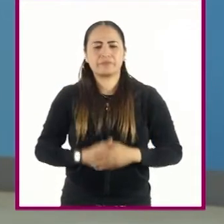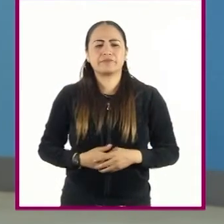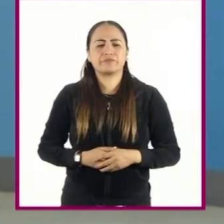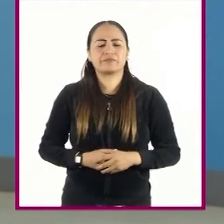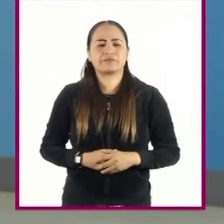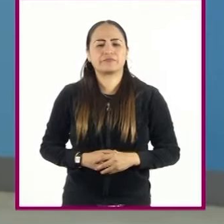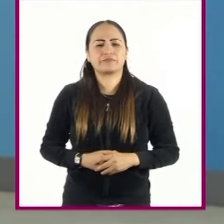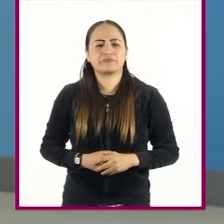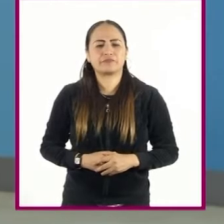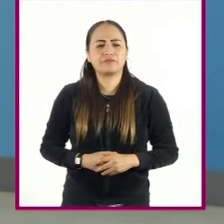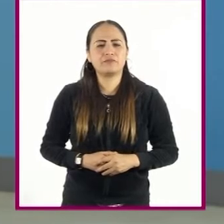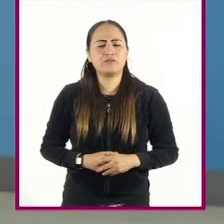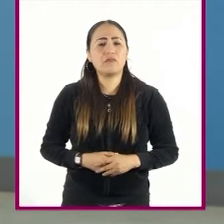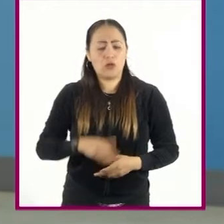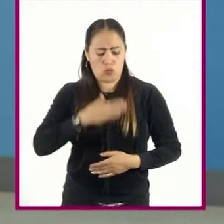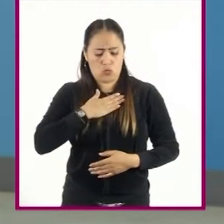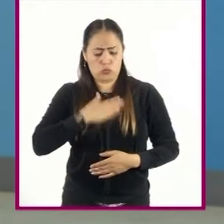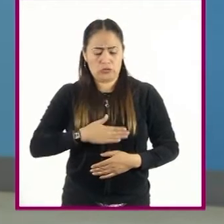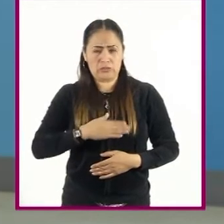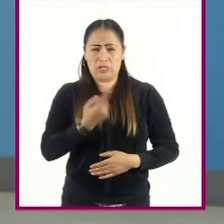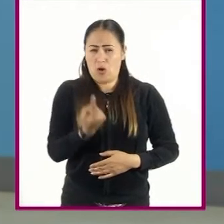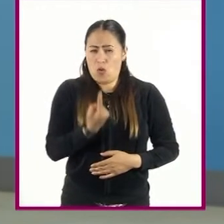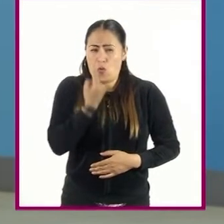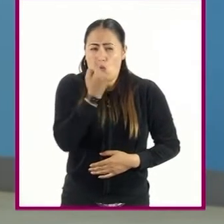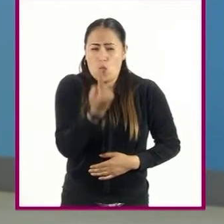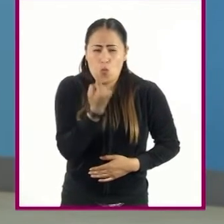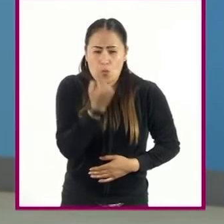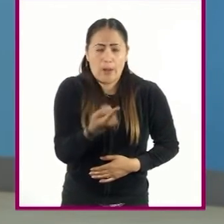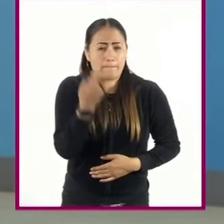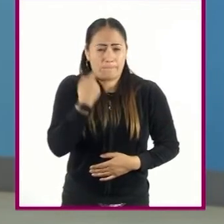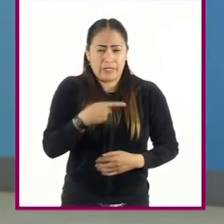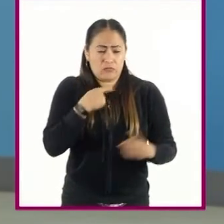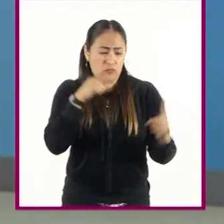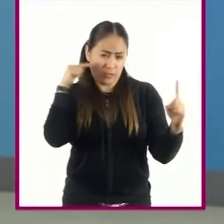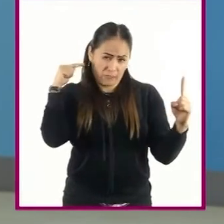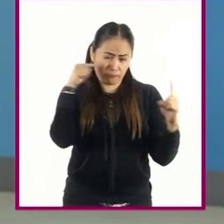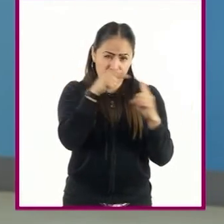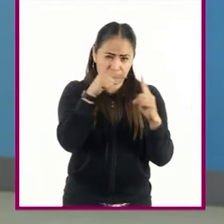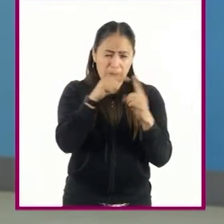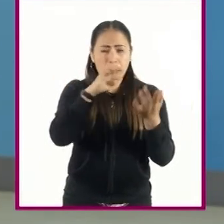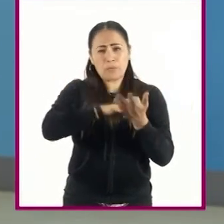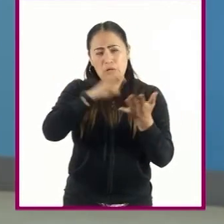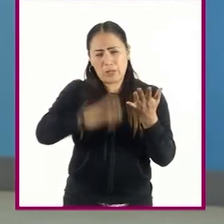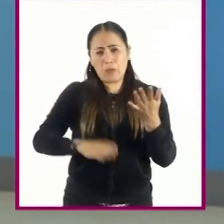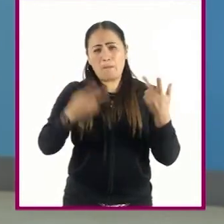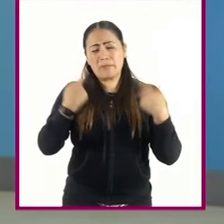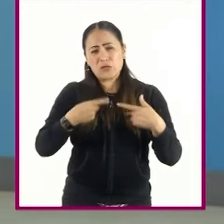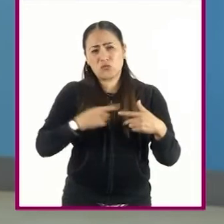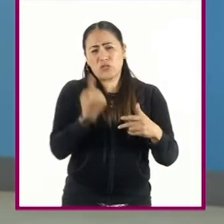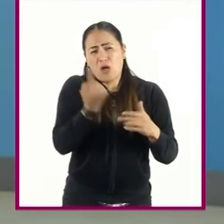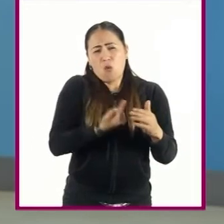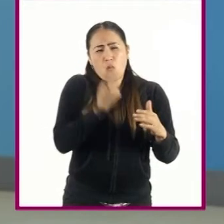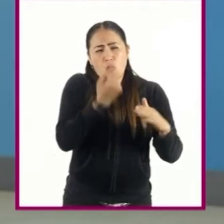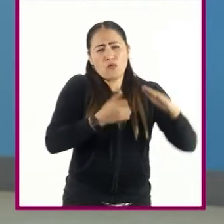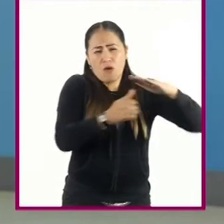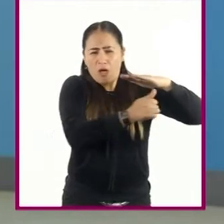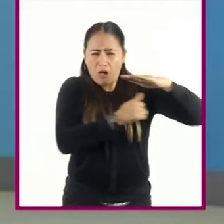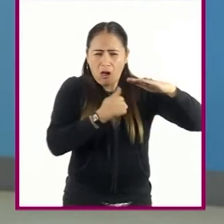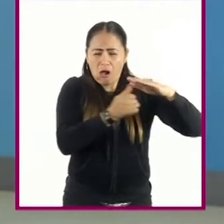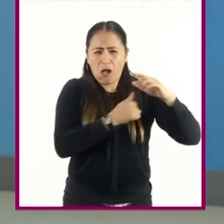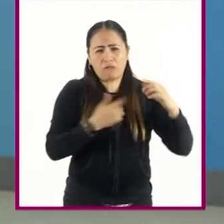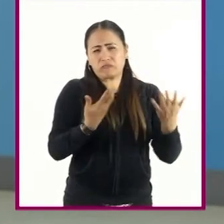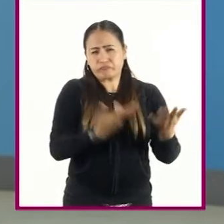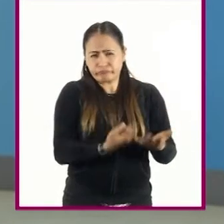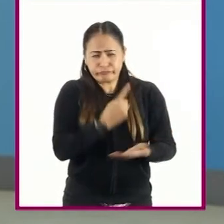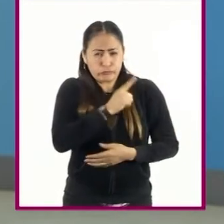aplicarse a un solo individuo, es decir, si una persona vive como ermitaña, no puede haber justicia, ya que